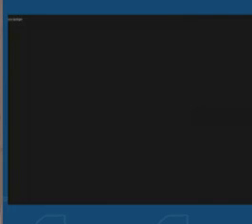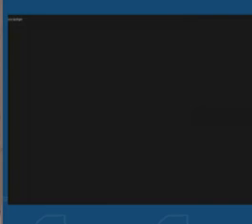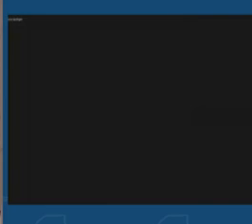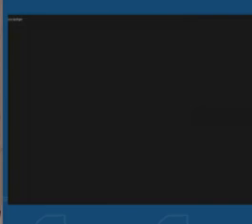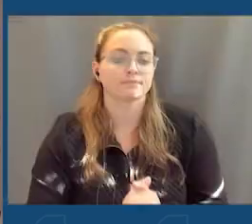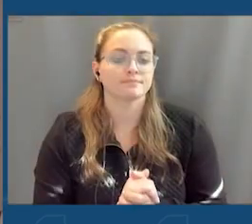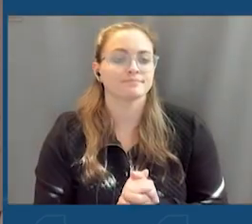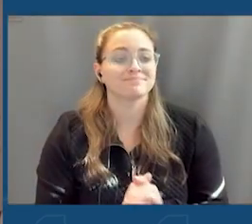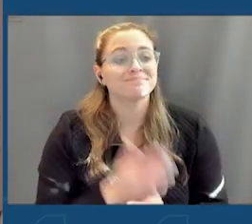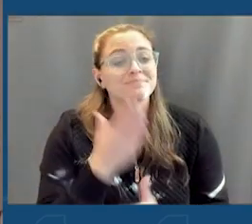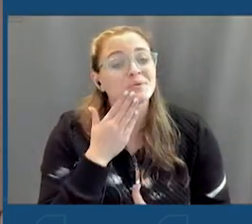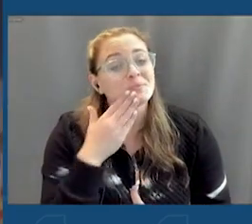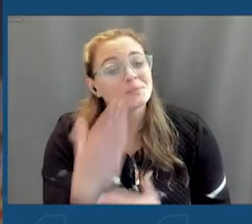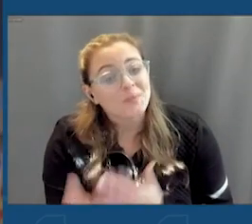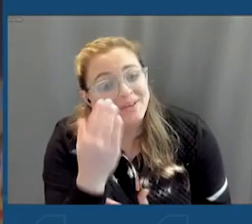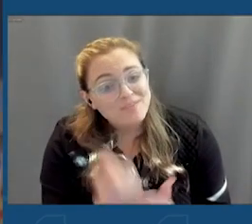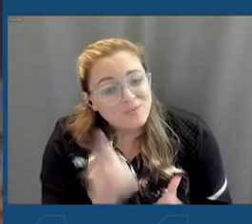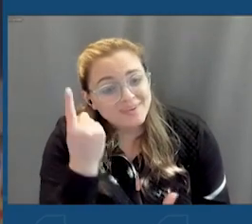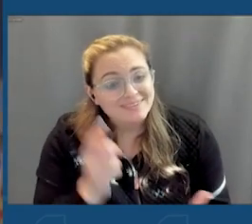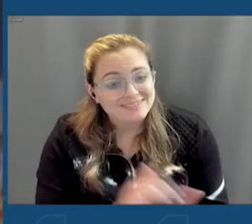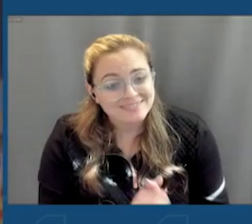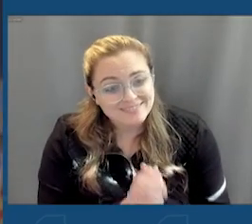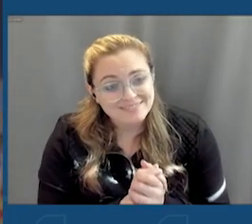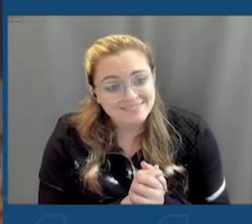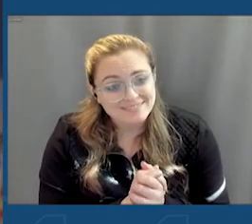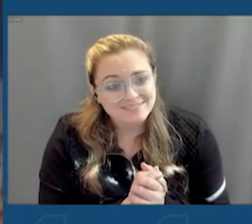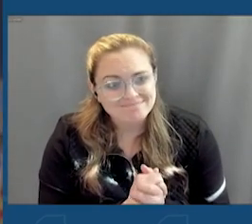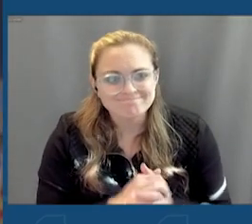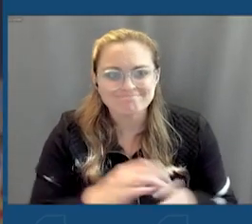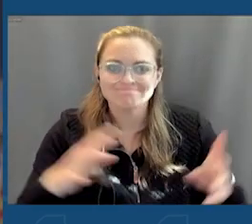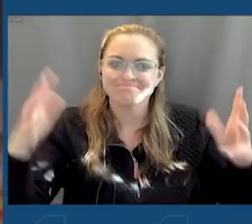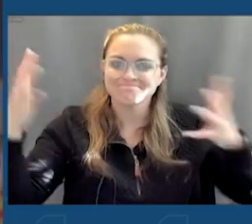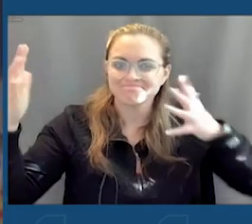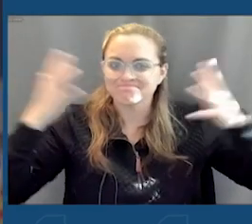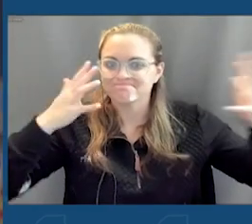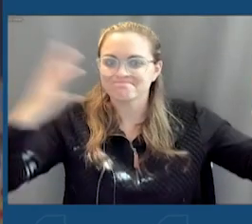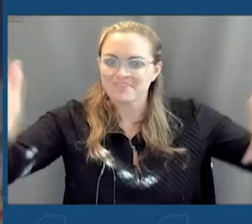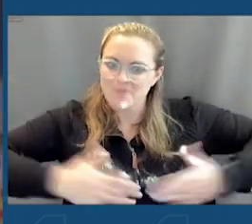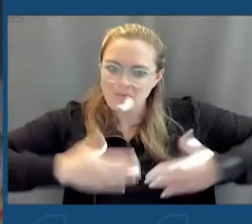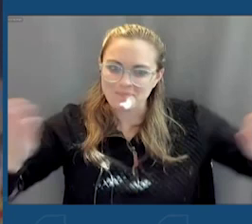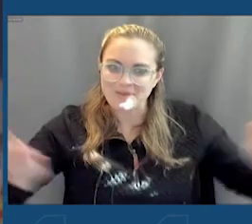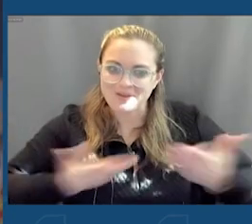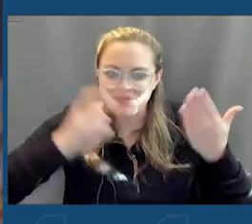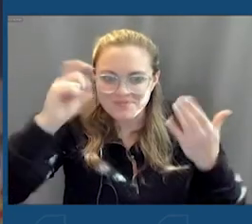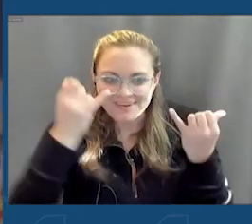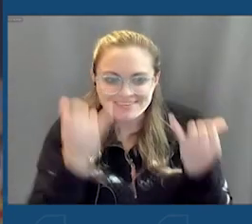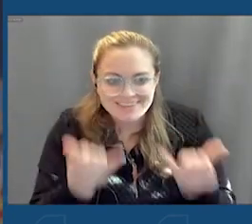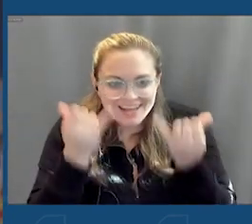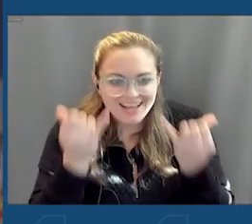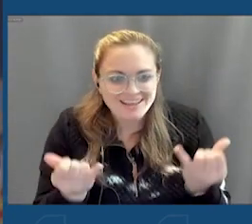Good morning, everyone. Make some noise if you're happy to be in the Bronx today.